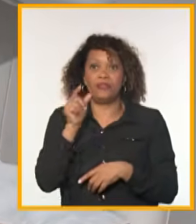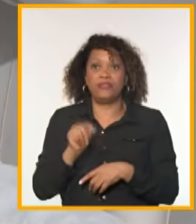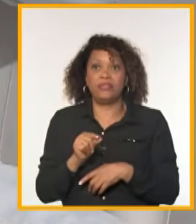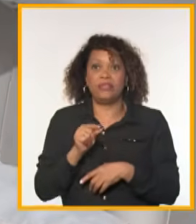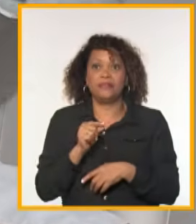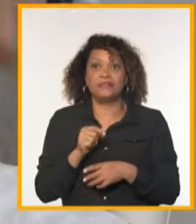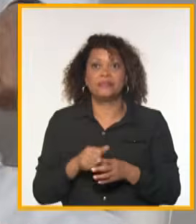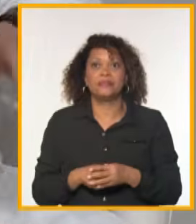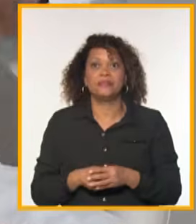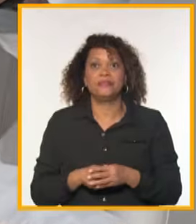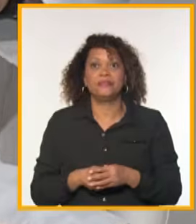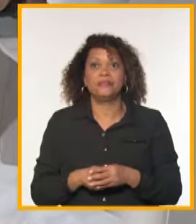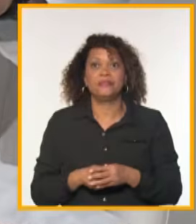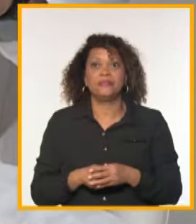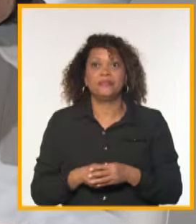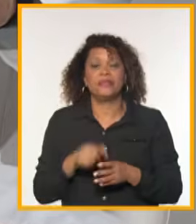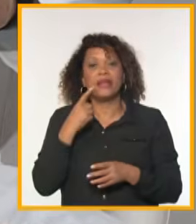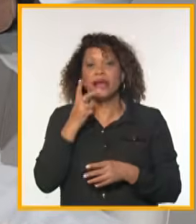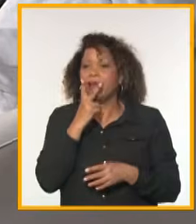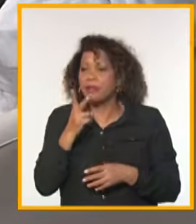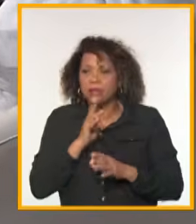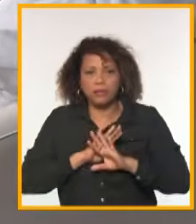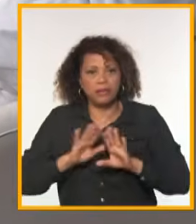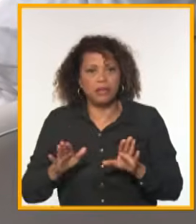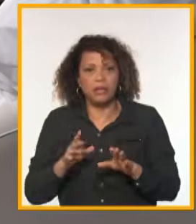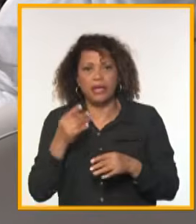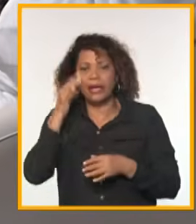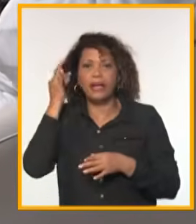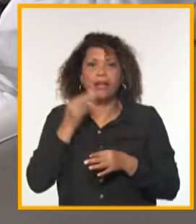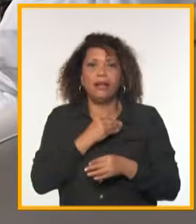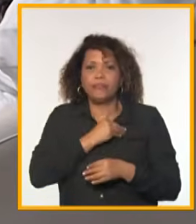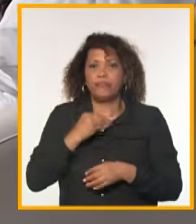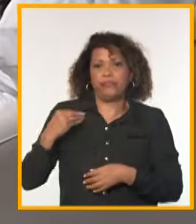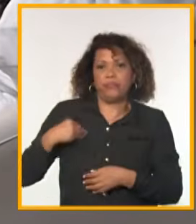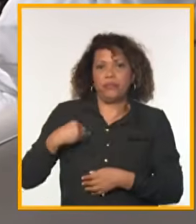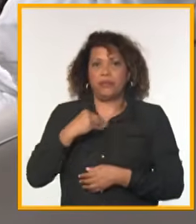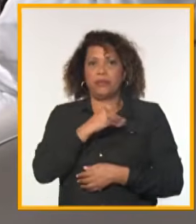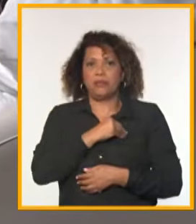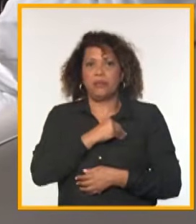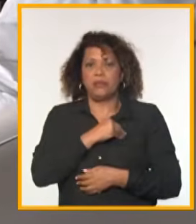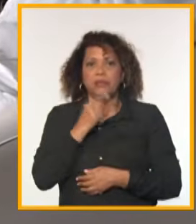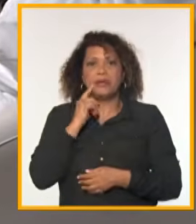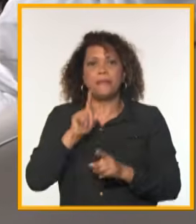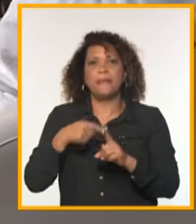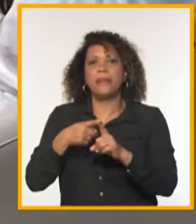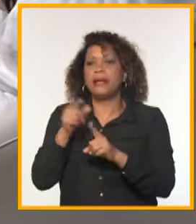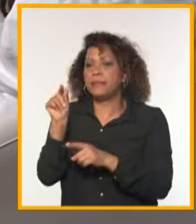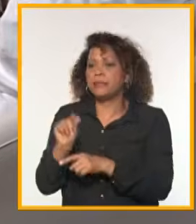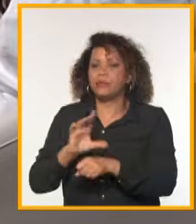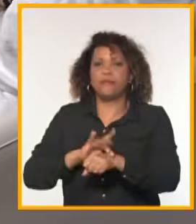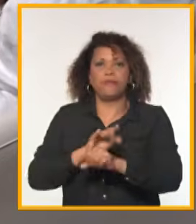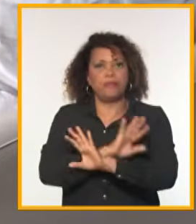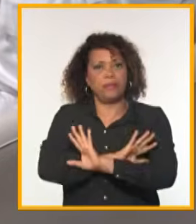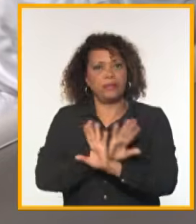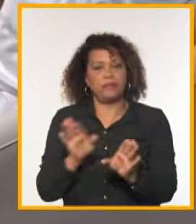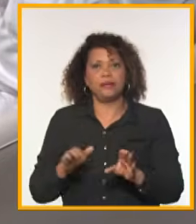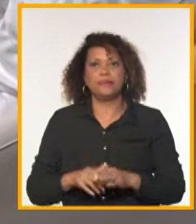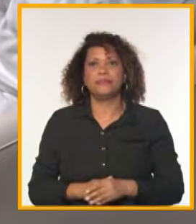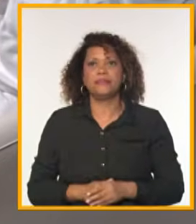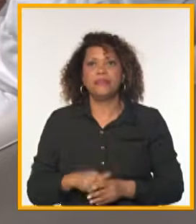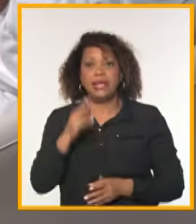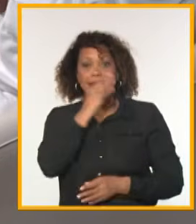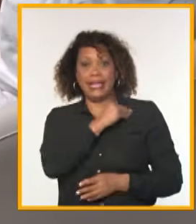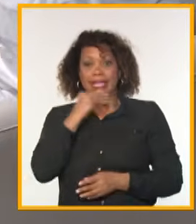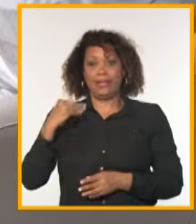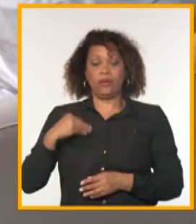el estetoscopio y el paciente. Estetoscopio roto, que lo vi amarradito. Ajá, O sí. es ese estetoscopio está